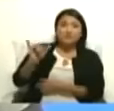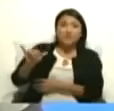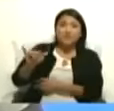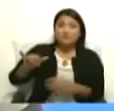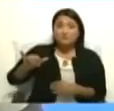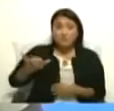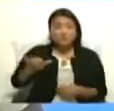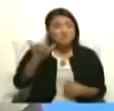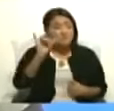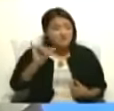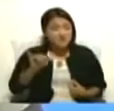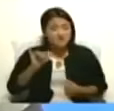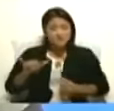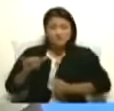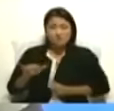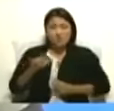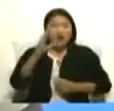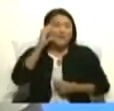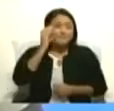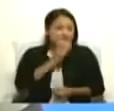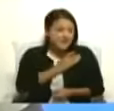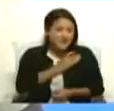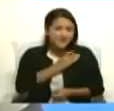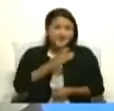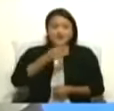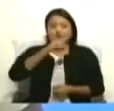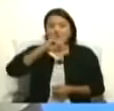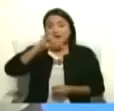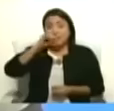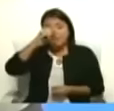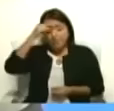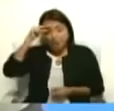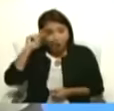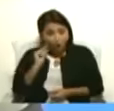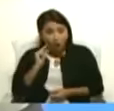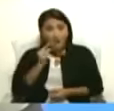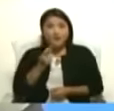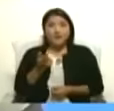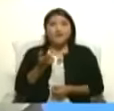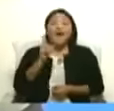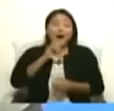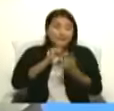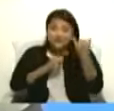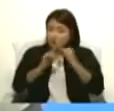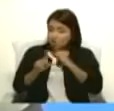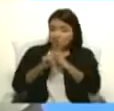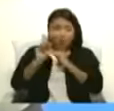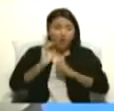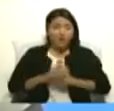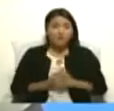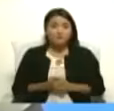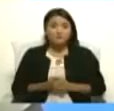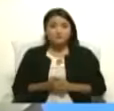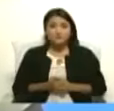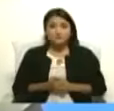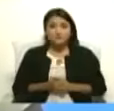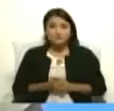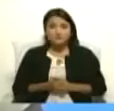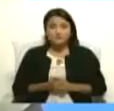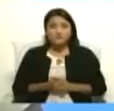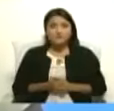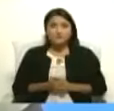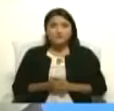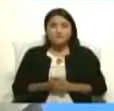apellidos son los mismos apellidos de casi que más de un siglo siglo y medio